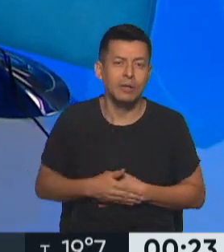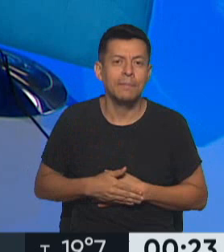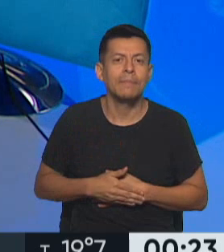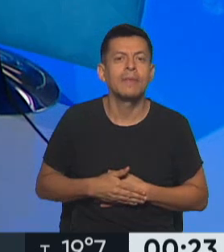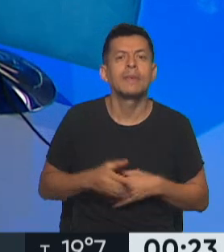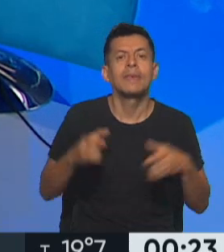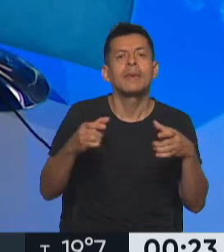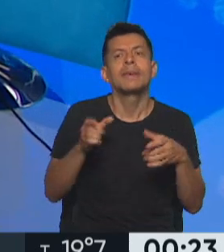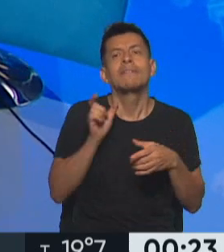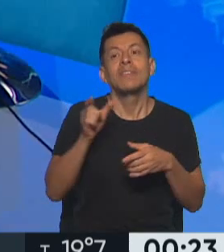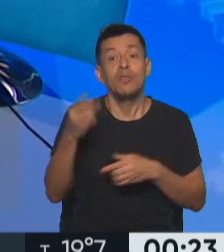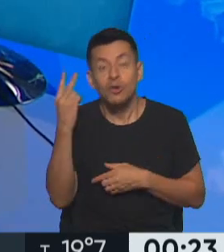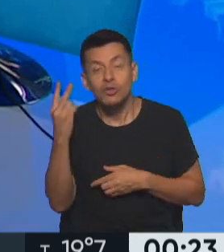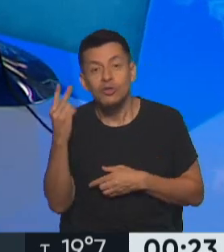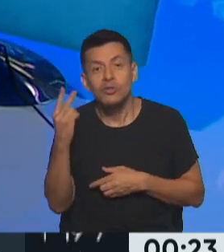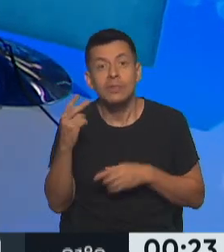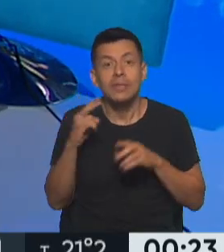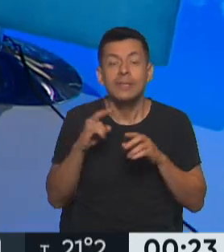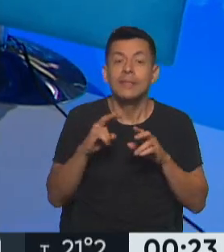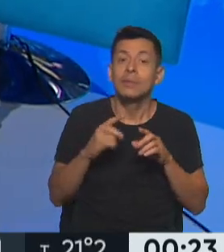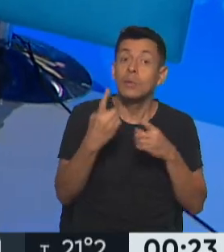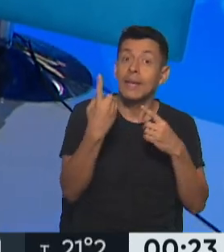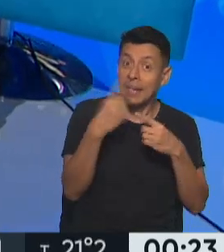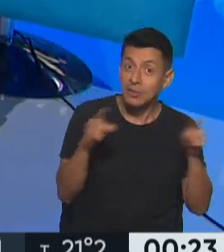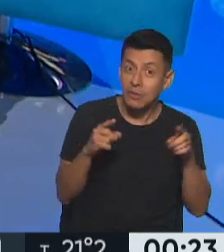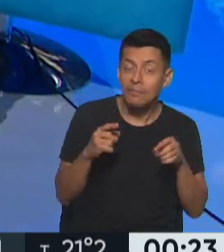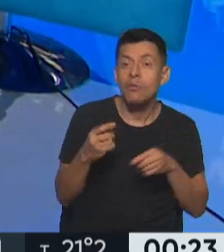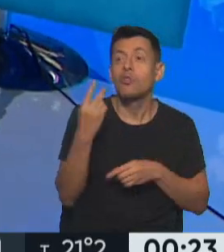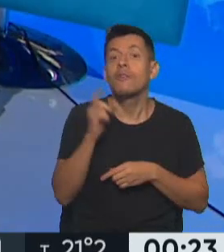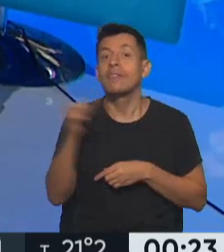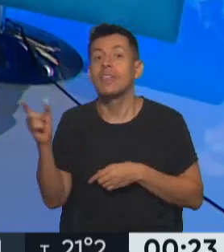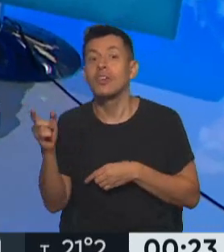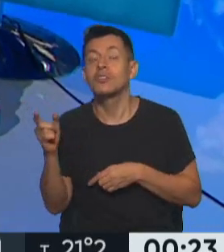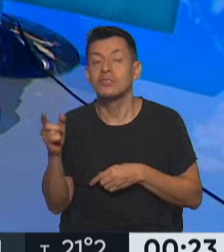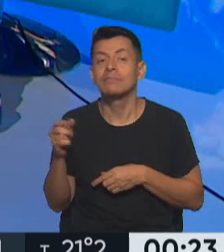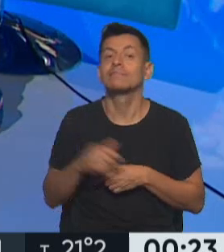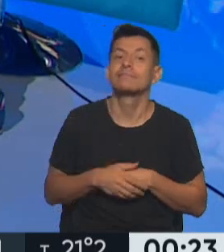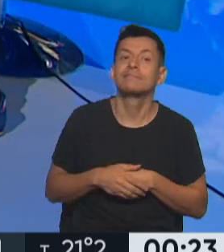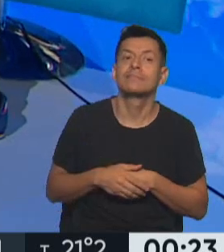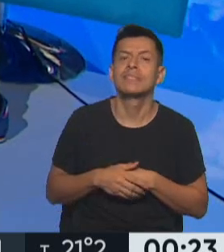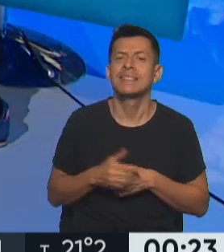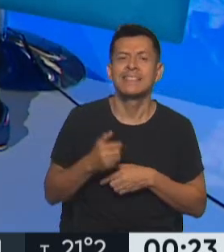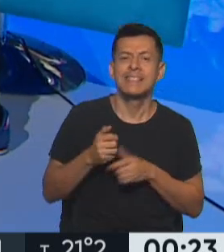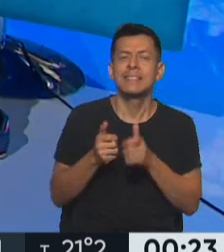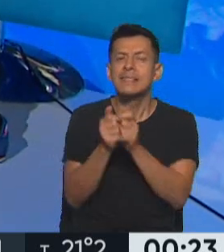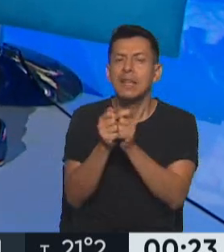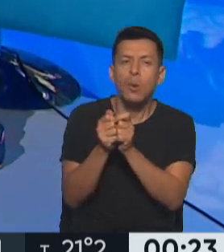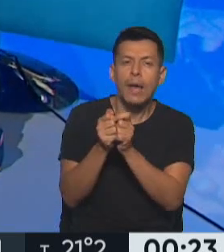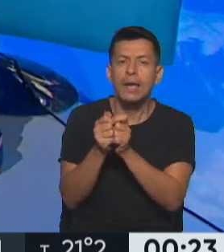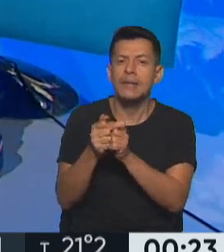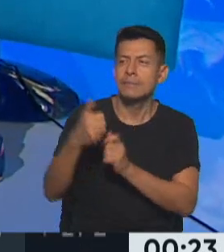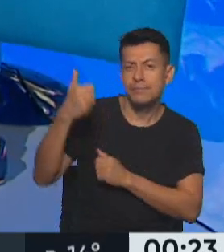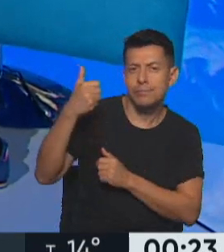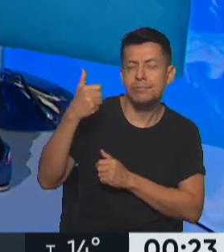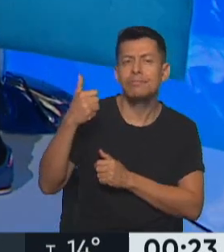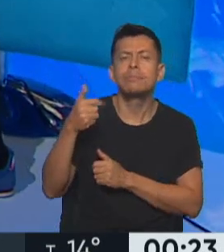mismo tema con Lorena Vega y con Juan Minujín, ambos en un plano secuencia con su celular? ¿Esto tiene que ver con la pandemia?